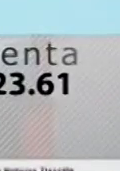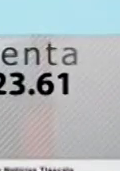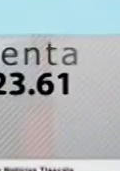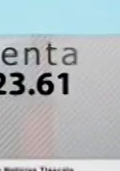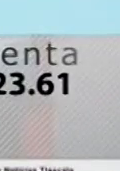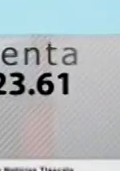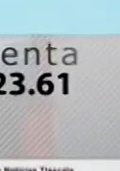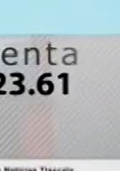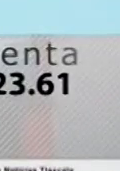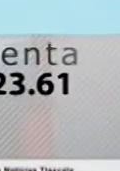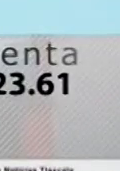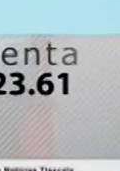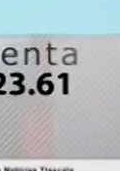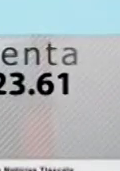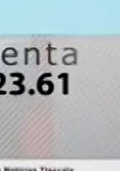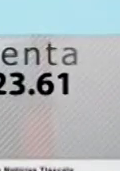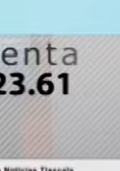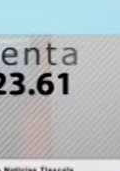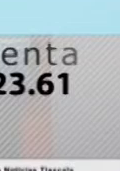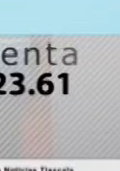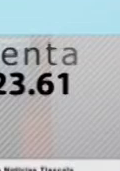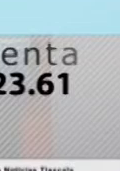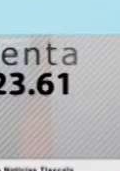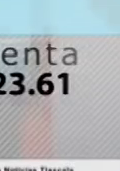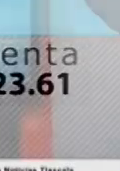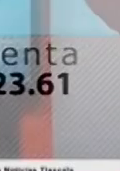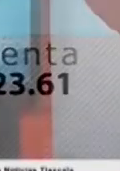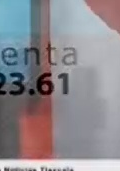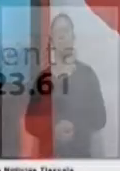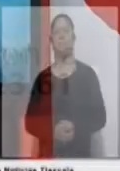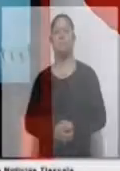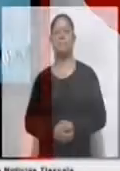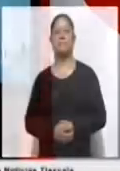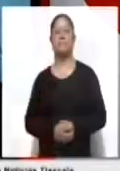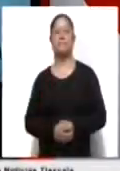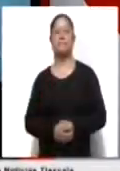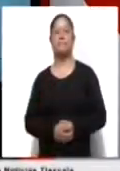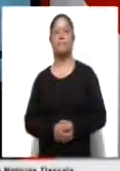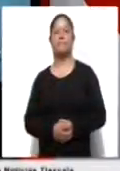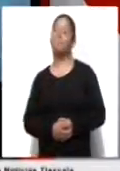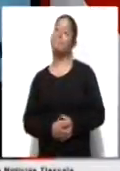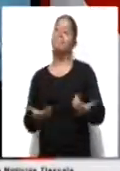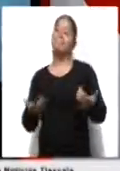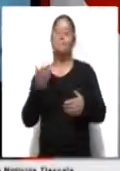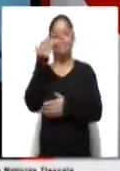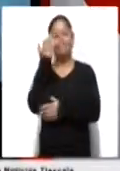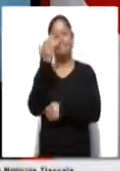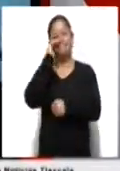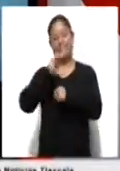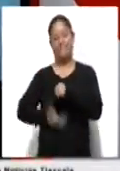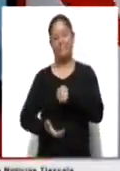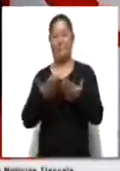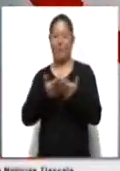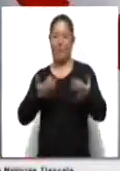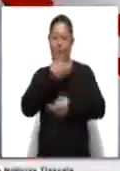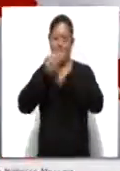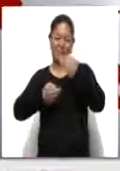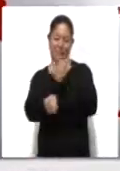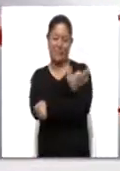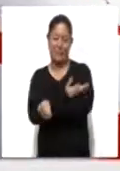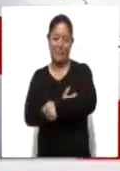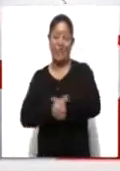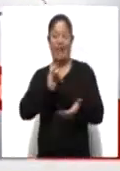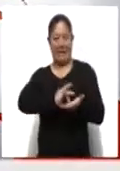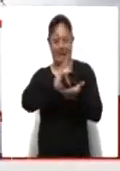60 centavos y a la venta en 23 con 61. Se nos acabó el tiempo de la emisión vespertina de Ahora